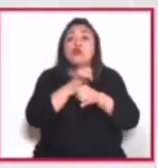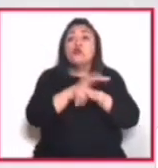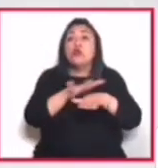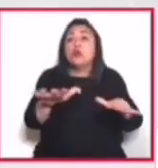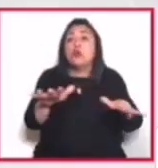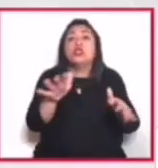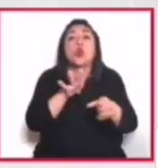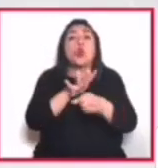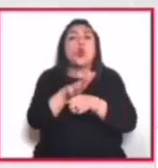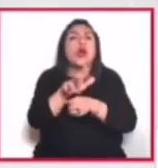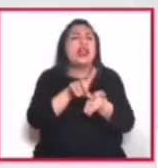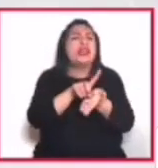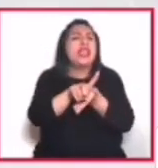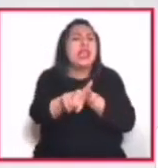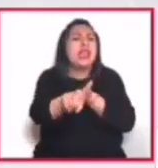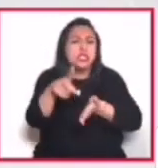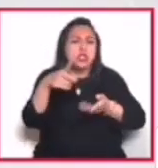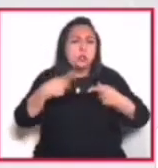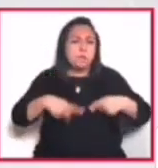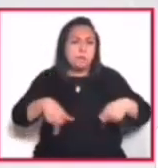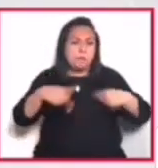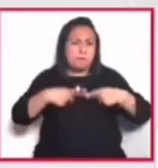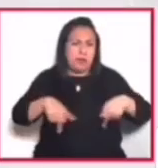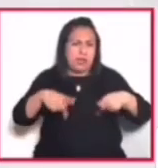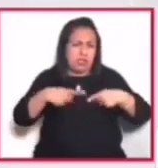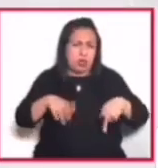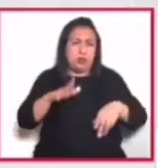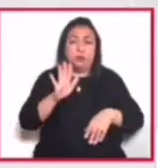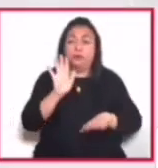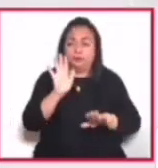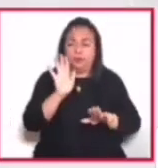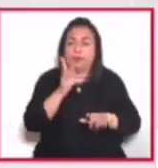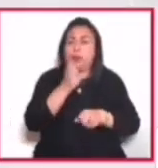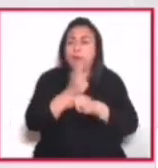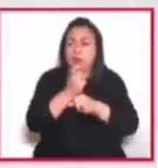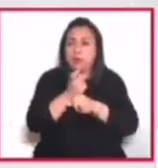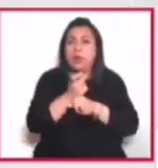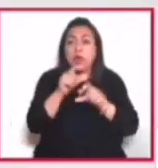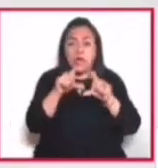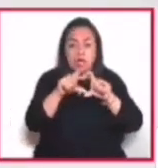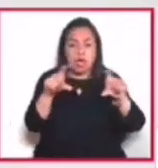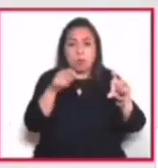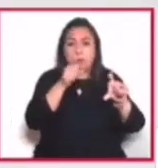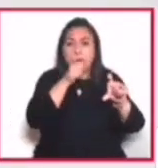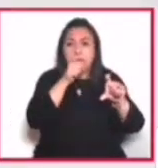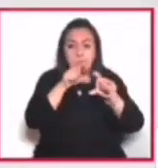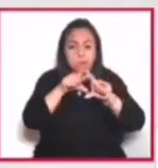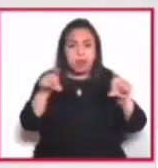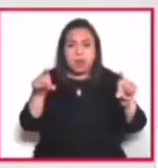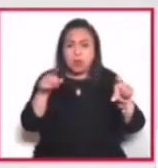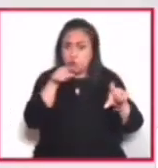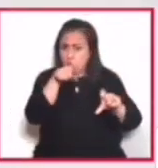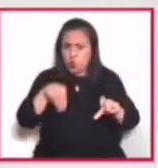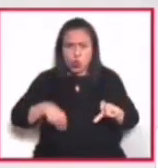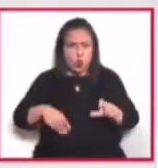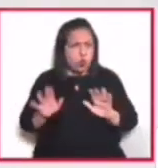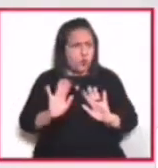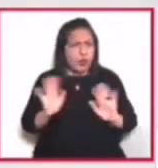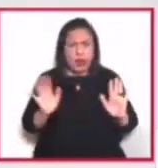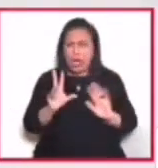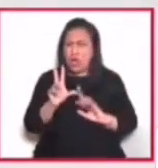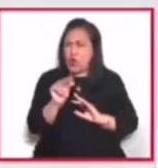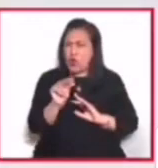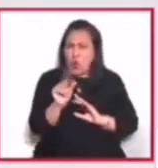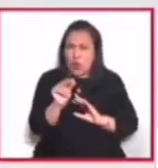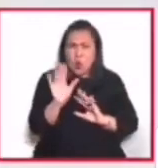son los derechos de las personas. Bueno, primero, antes te pone un mensaje de que no es tu culpa